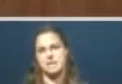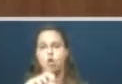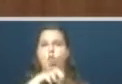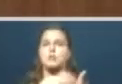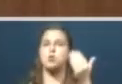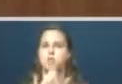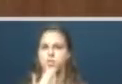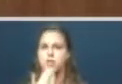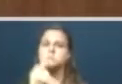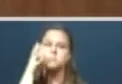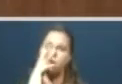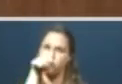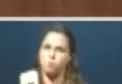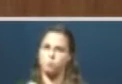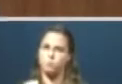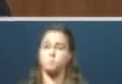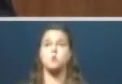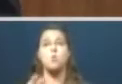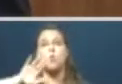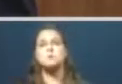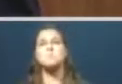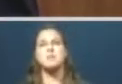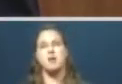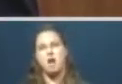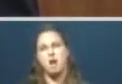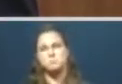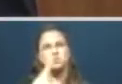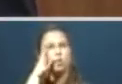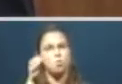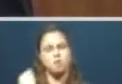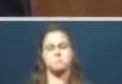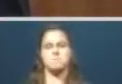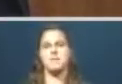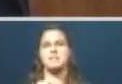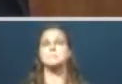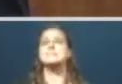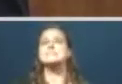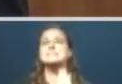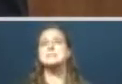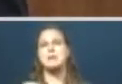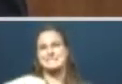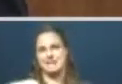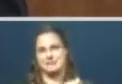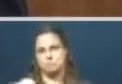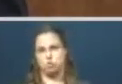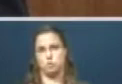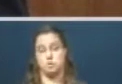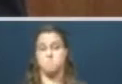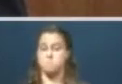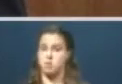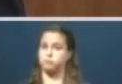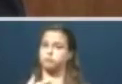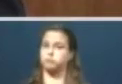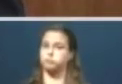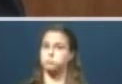vía y por último el medio rural es el que marca también nuestro sistema de transporte para garantizar este servicio